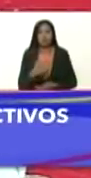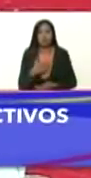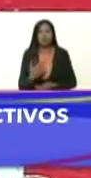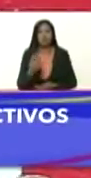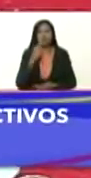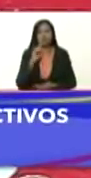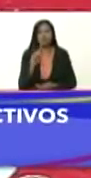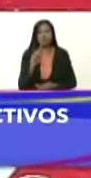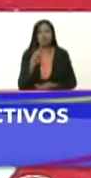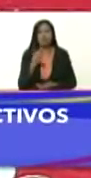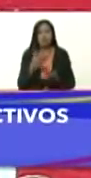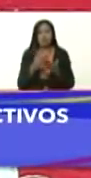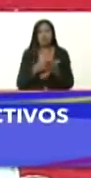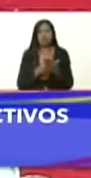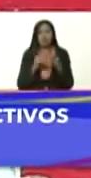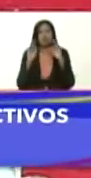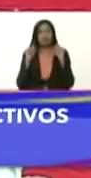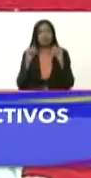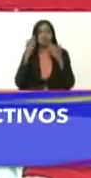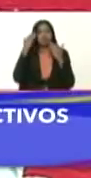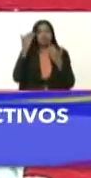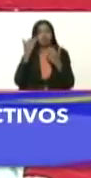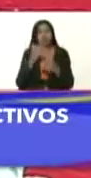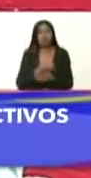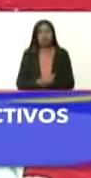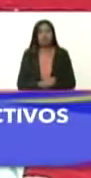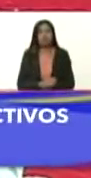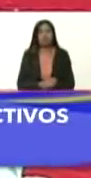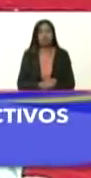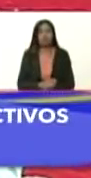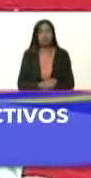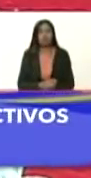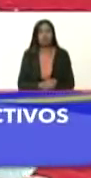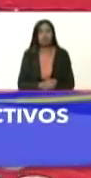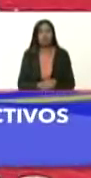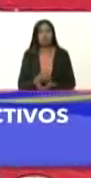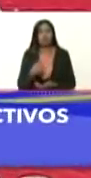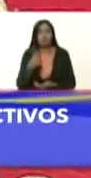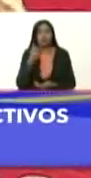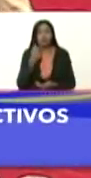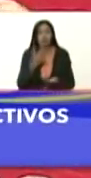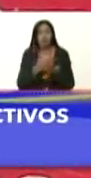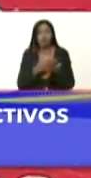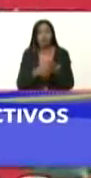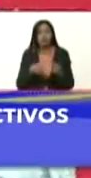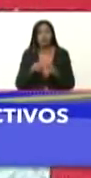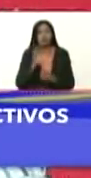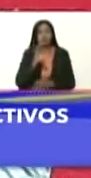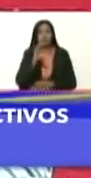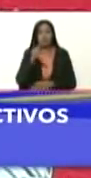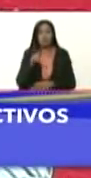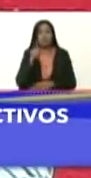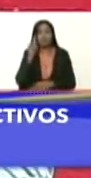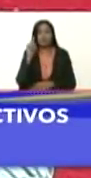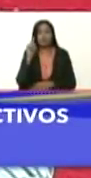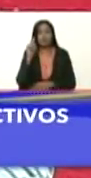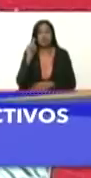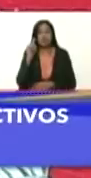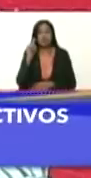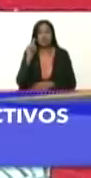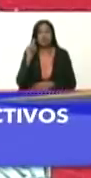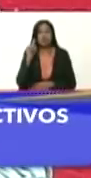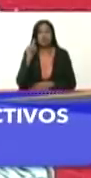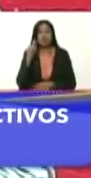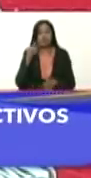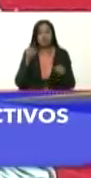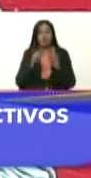antes de despedir y saludarlo. Y lo digo en relación a los CPT de Guayana,